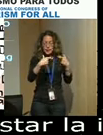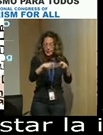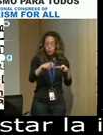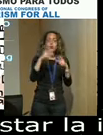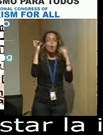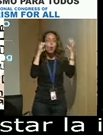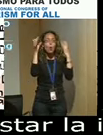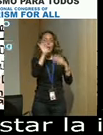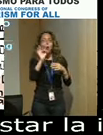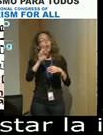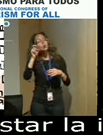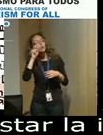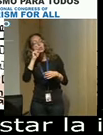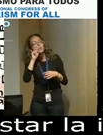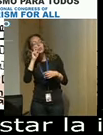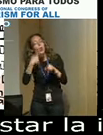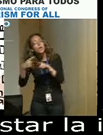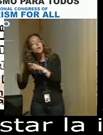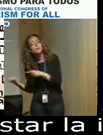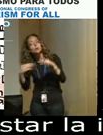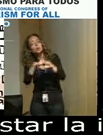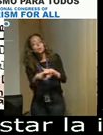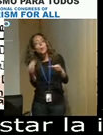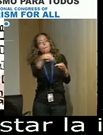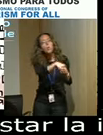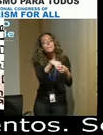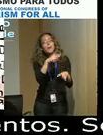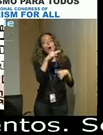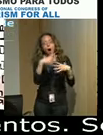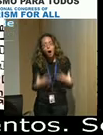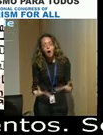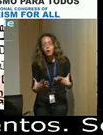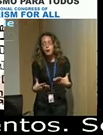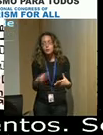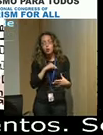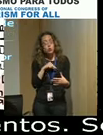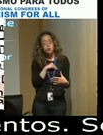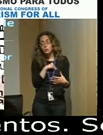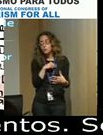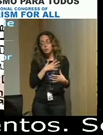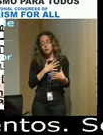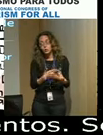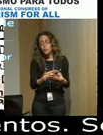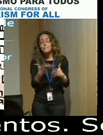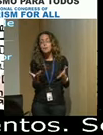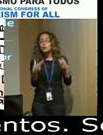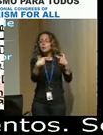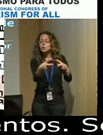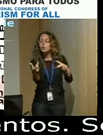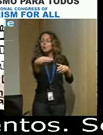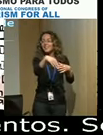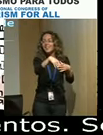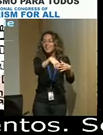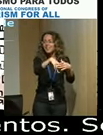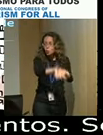turístico introduce elementos de inclusión, pero a día de hoy siento informaros que no es un sector incluyente, lo